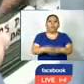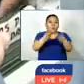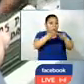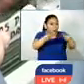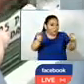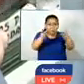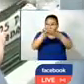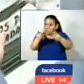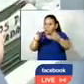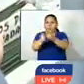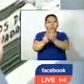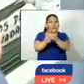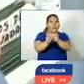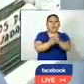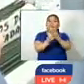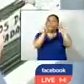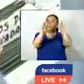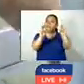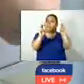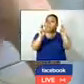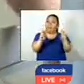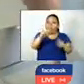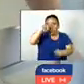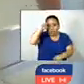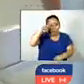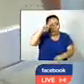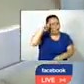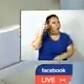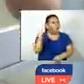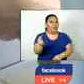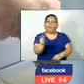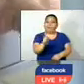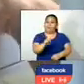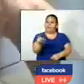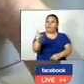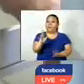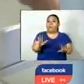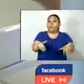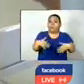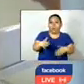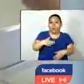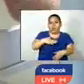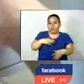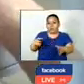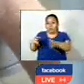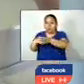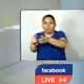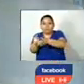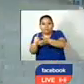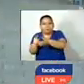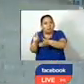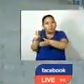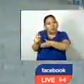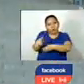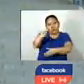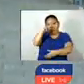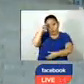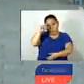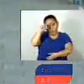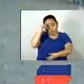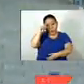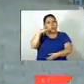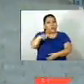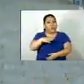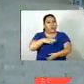cada uno de los casos no es tarea fácil, ya que aparte de contar con poco personal, Murcia señala que